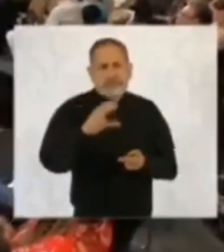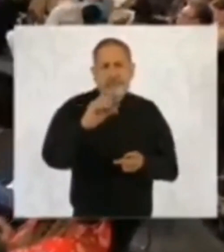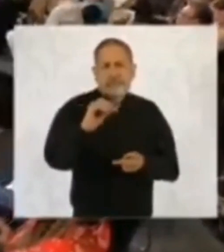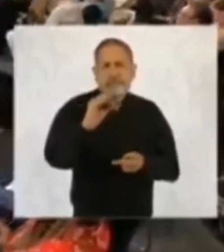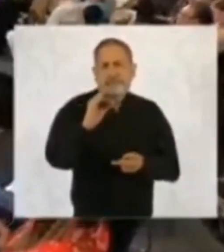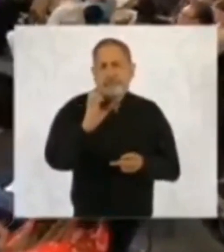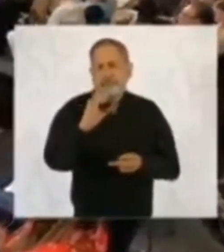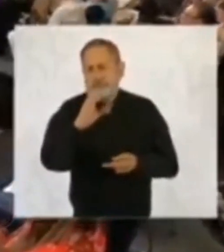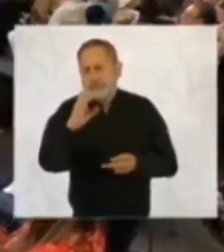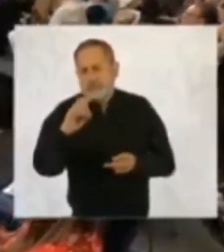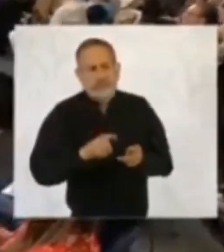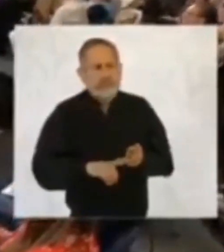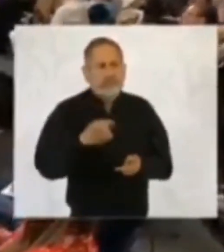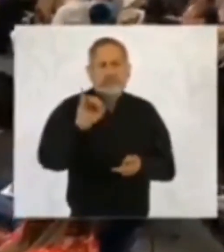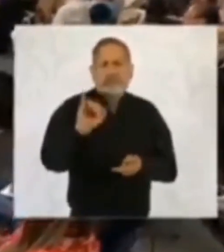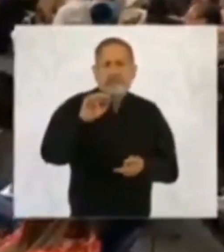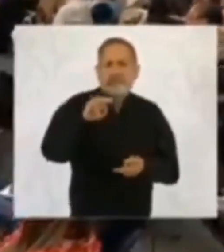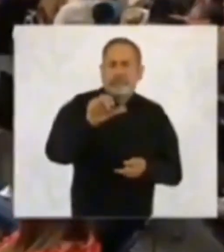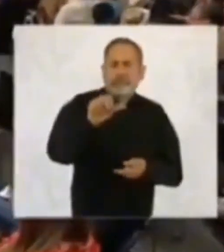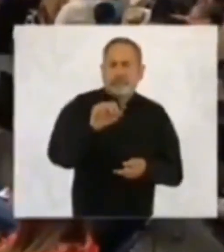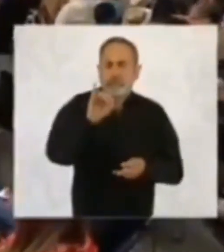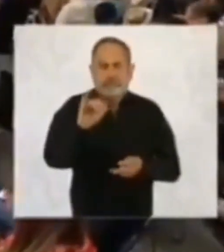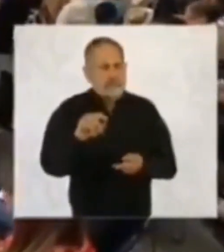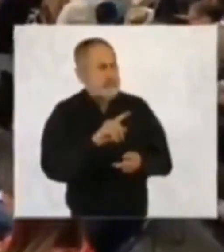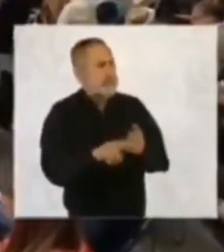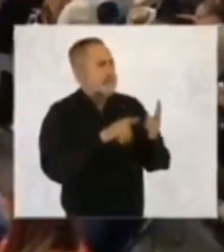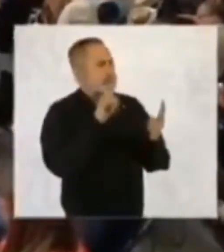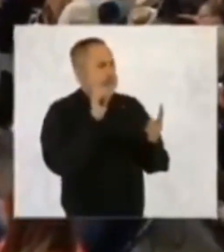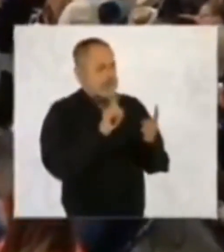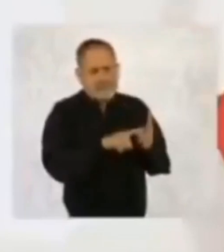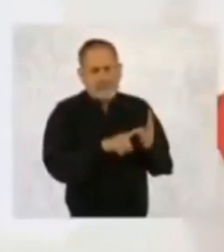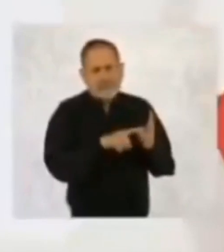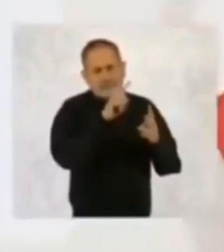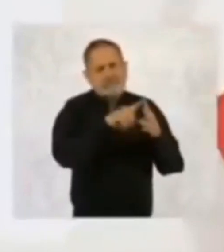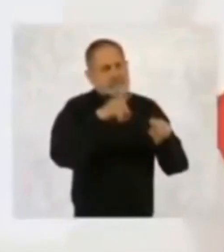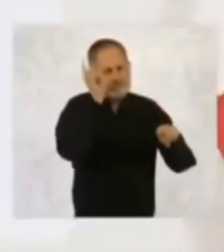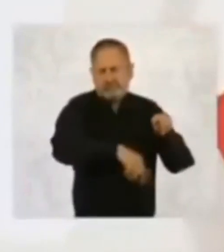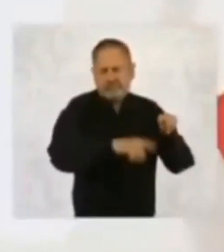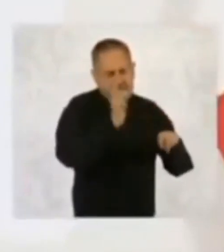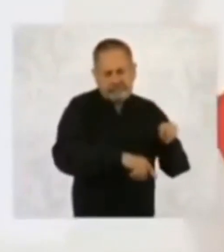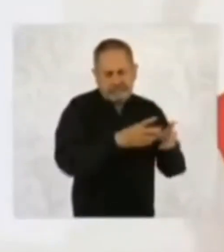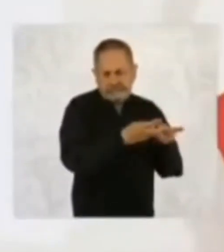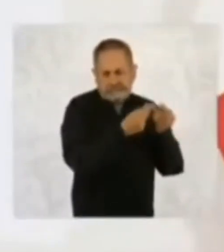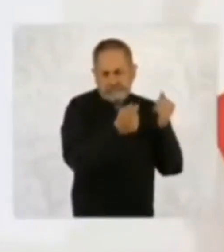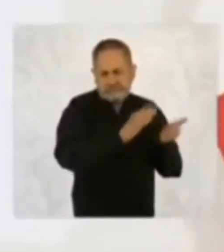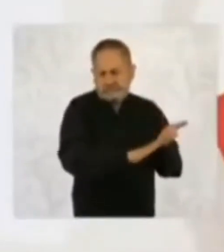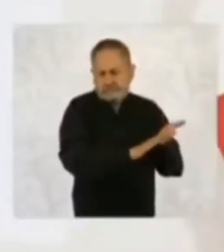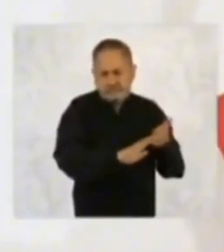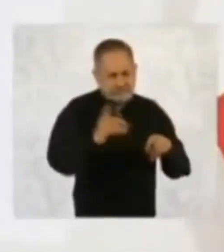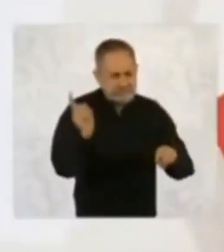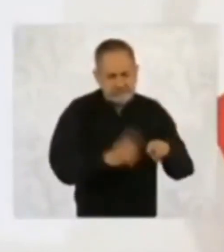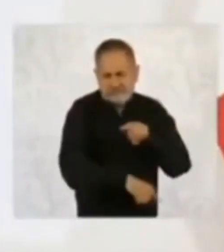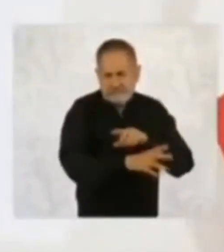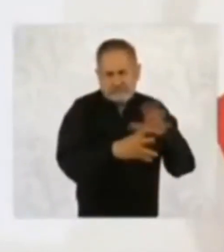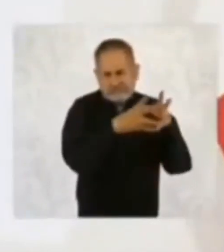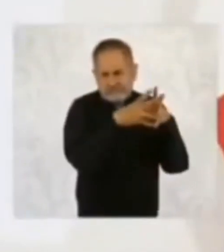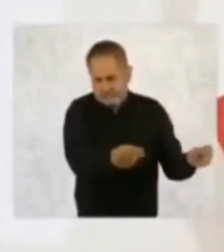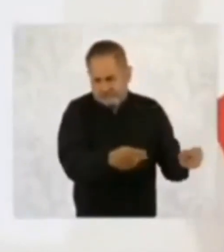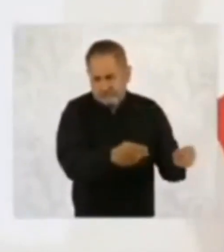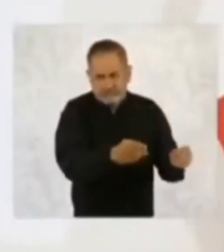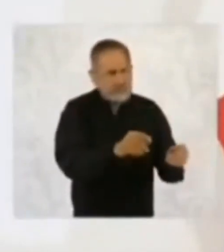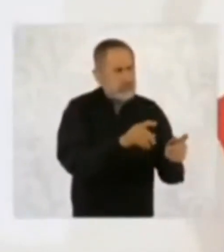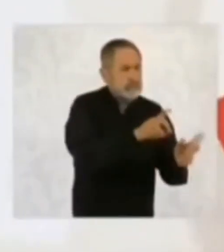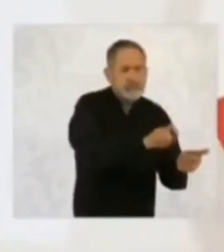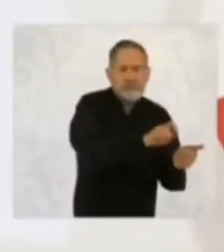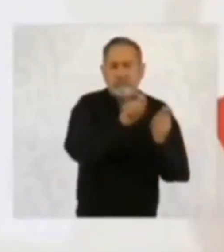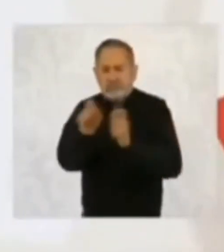la COFESE, desaparece el INAI, desaparece el IFT. Entonces se sustituye por